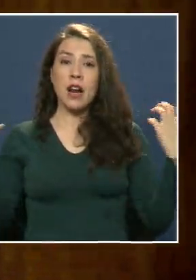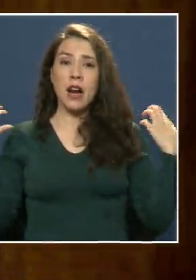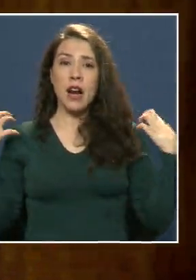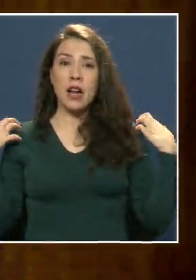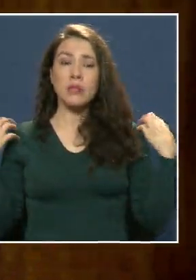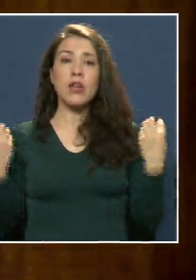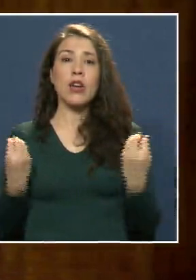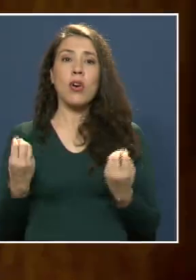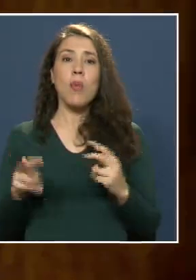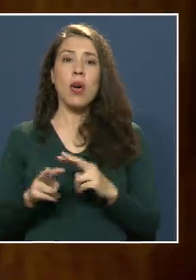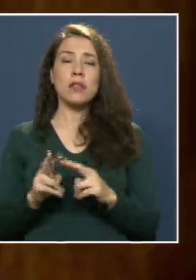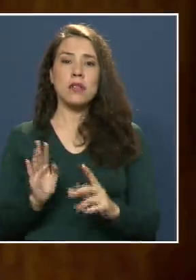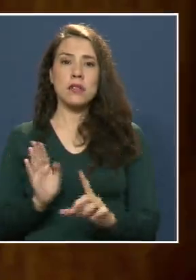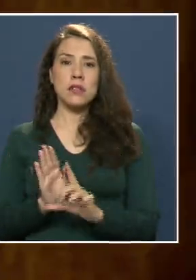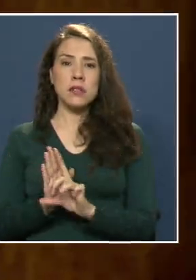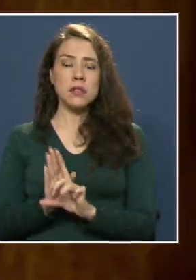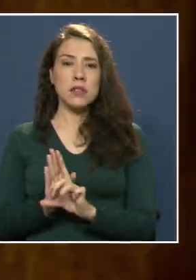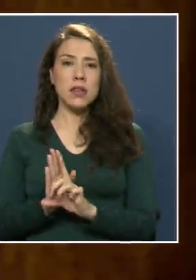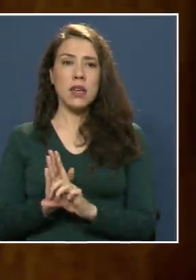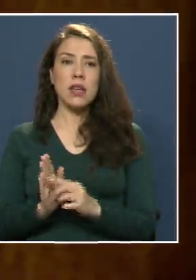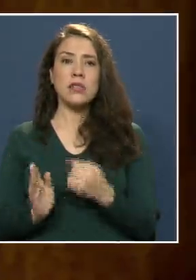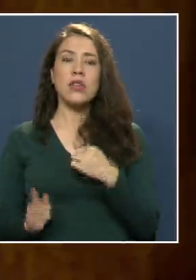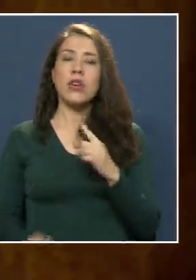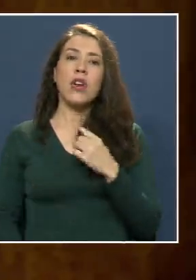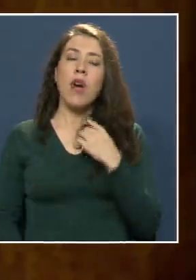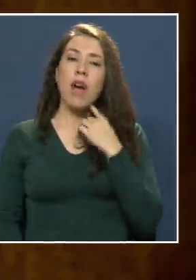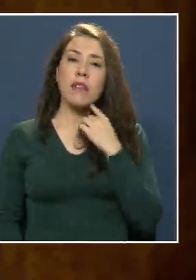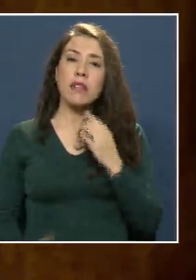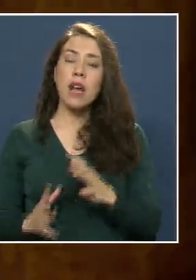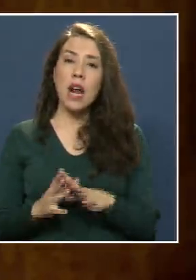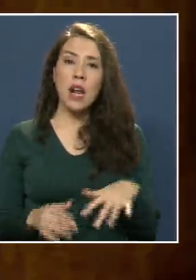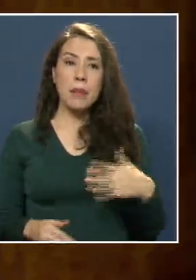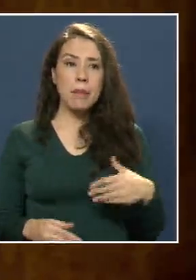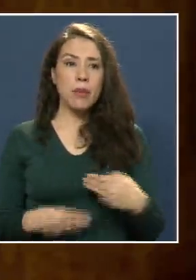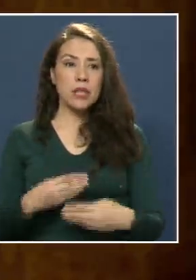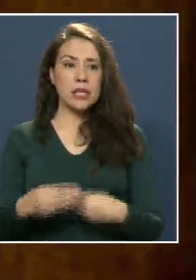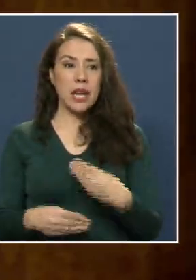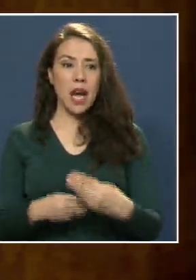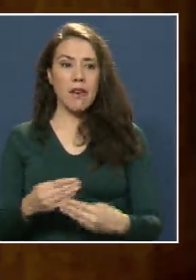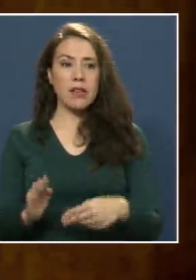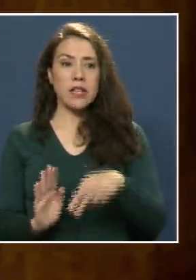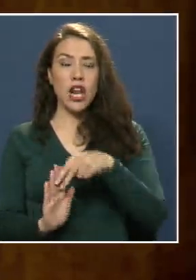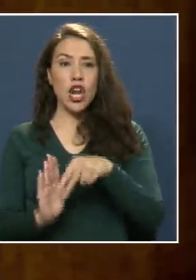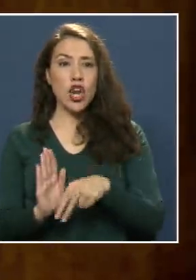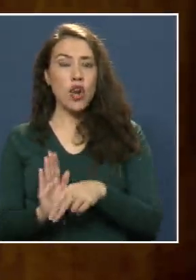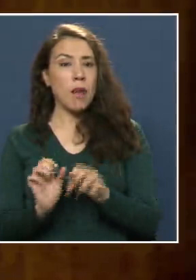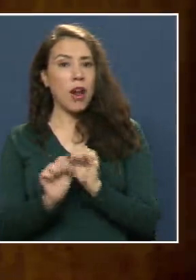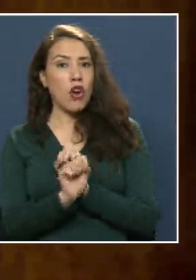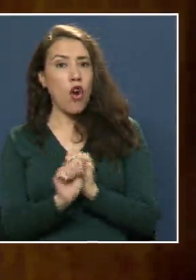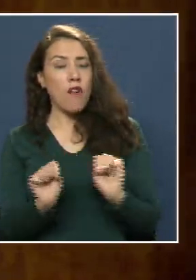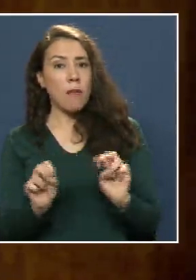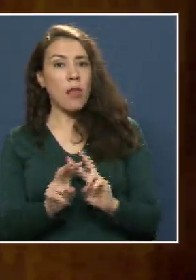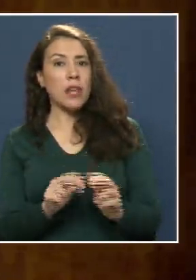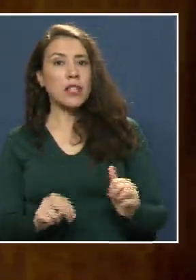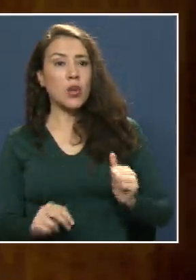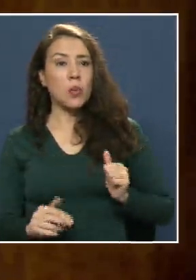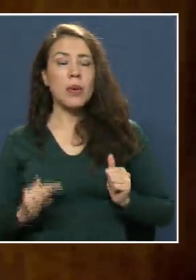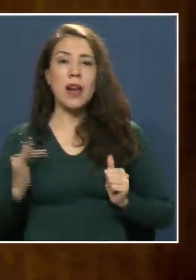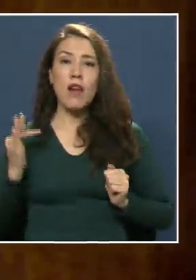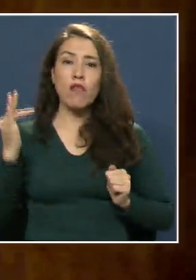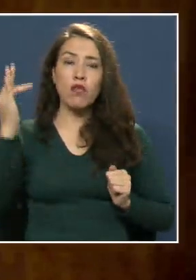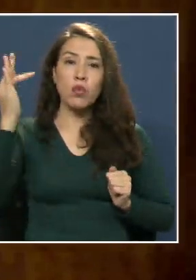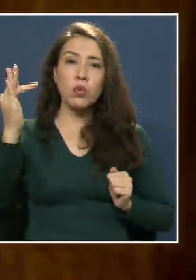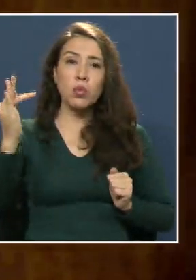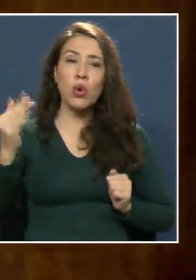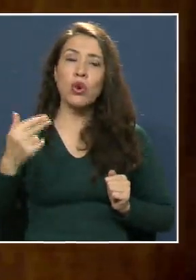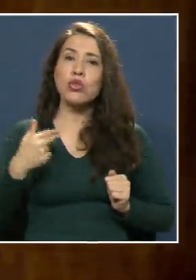cómo legislamos. Y porque no quiero dañar este tremendo avance con una norma que no podrá ser aplicada en el futuro,